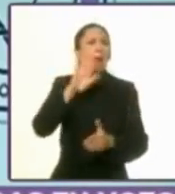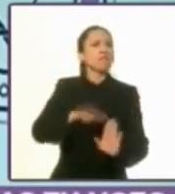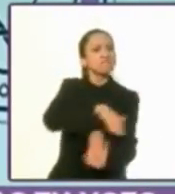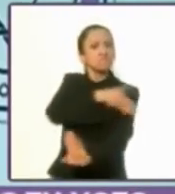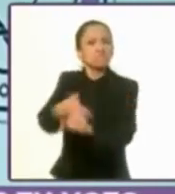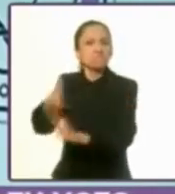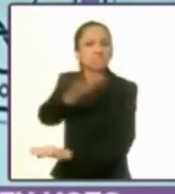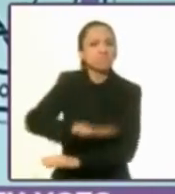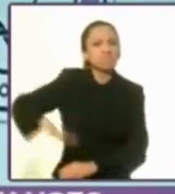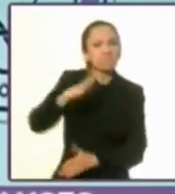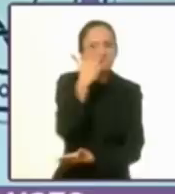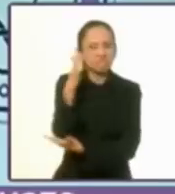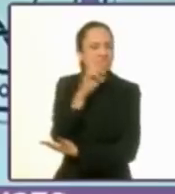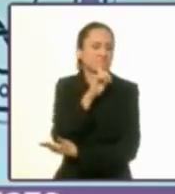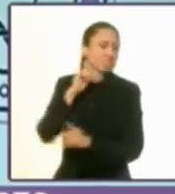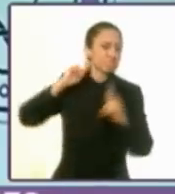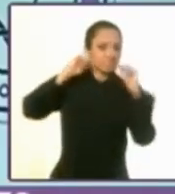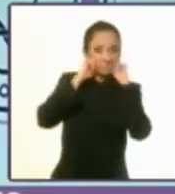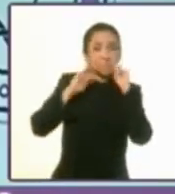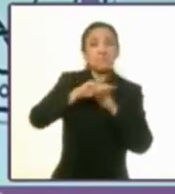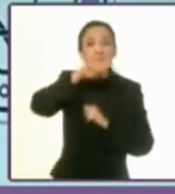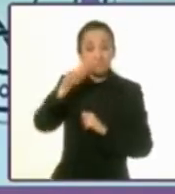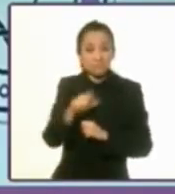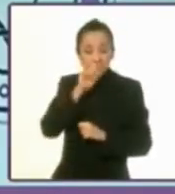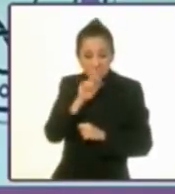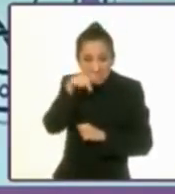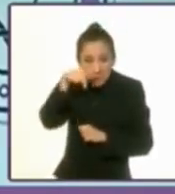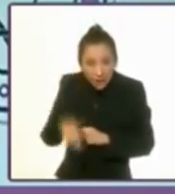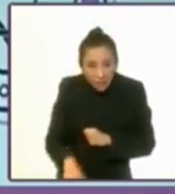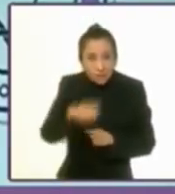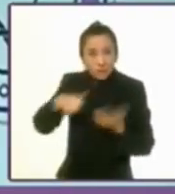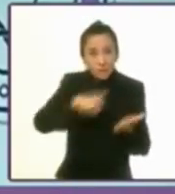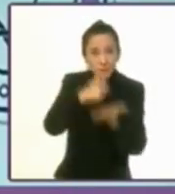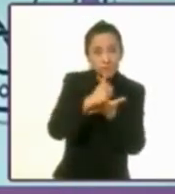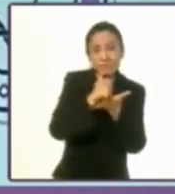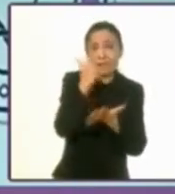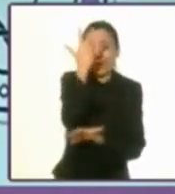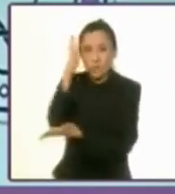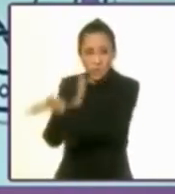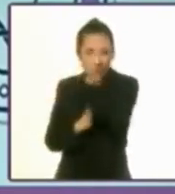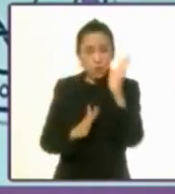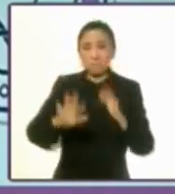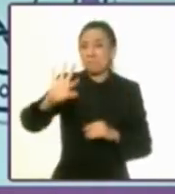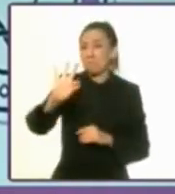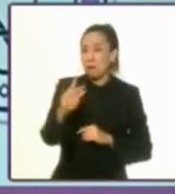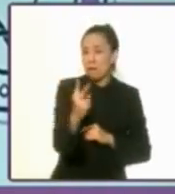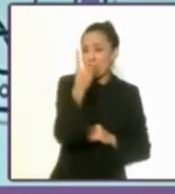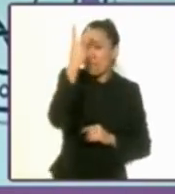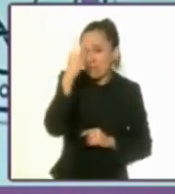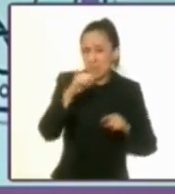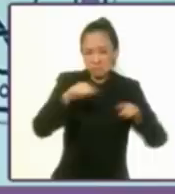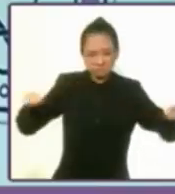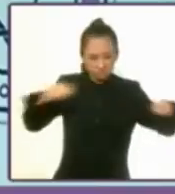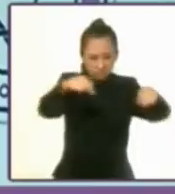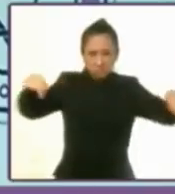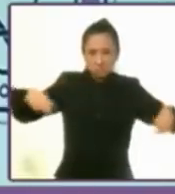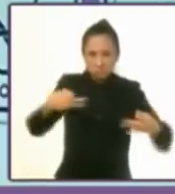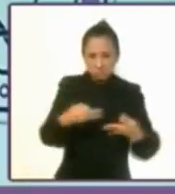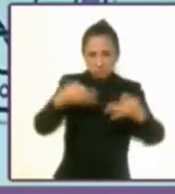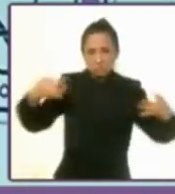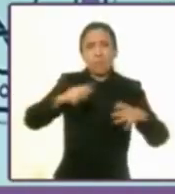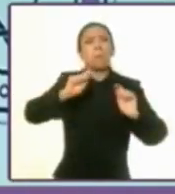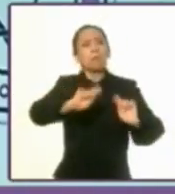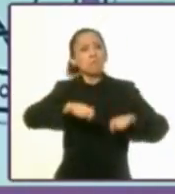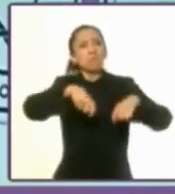entregaron un bosque de la ciudad de 42 hectáreas y se los entregaron a dos empresas